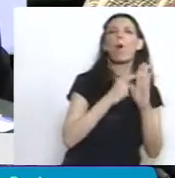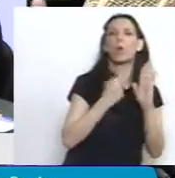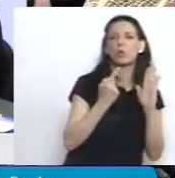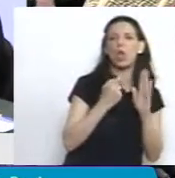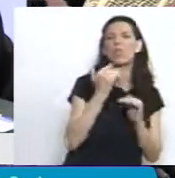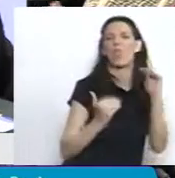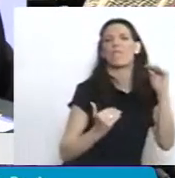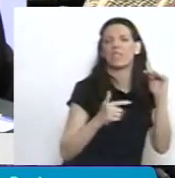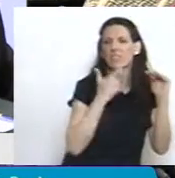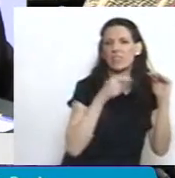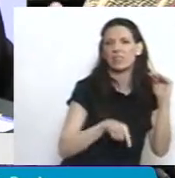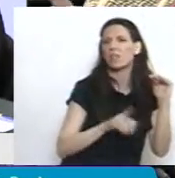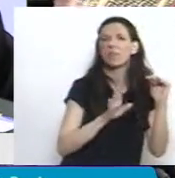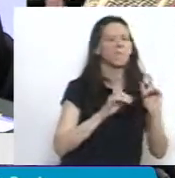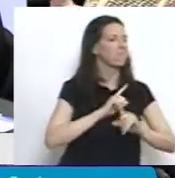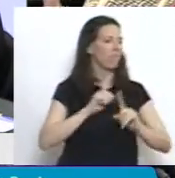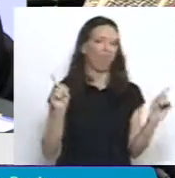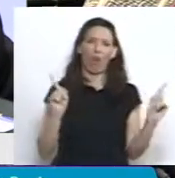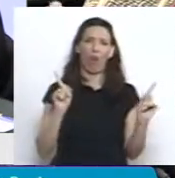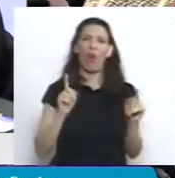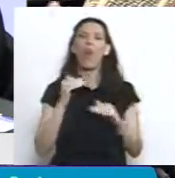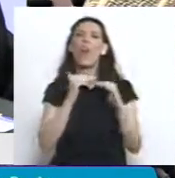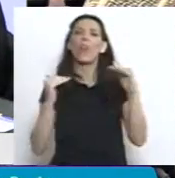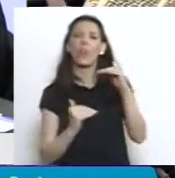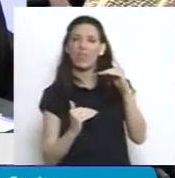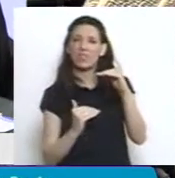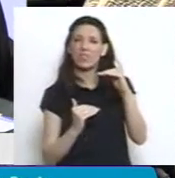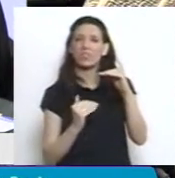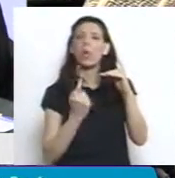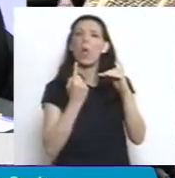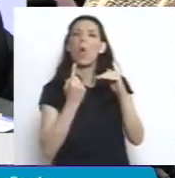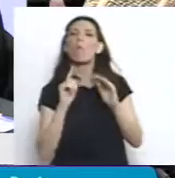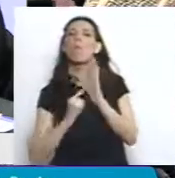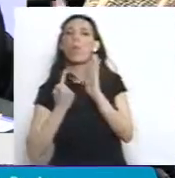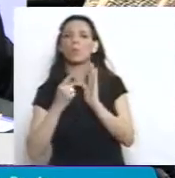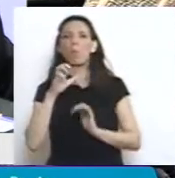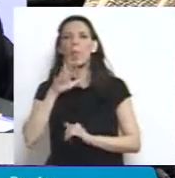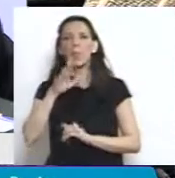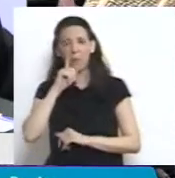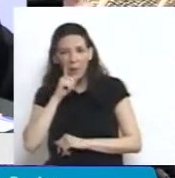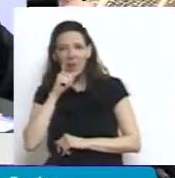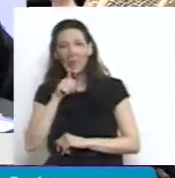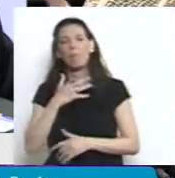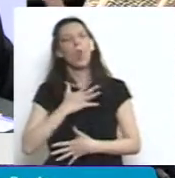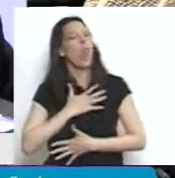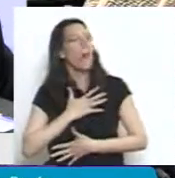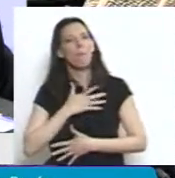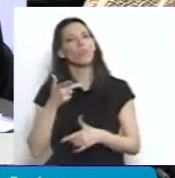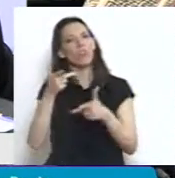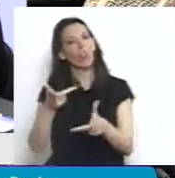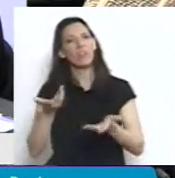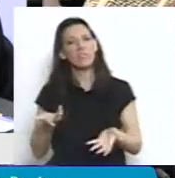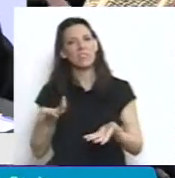decirles que el déficit primario no es más de 1 punto del PBI y lamento decirles que el resultado